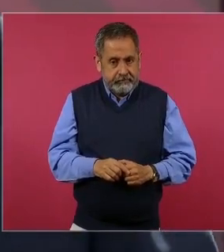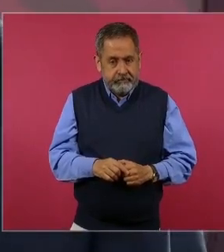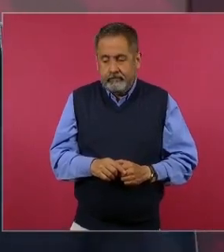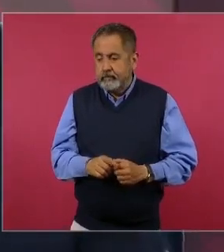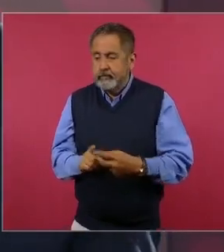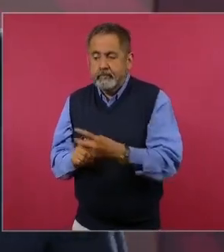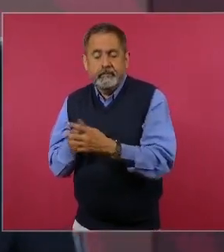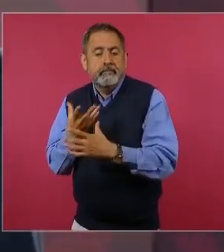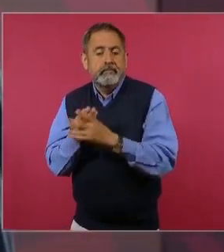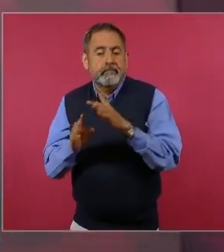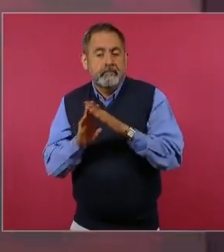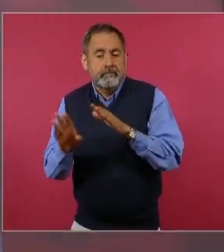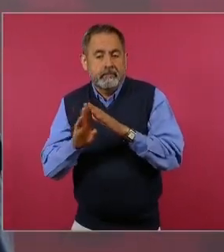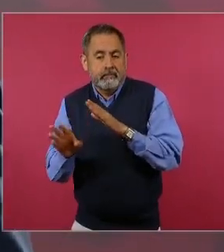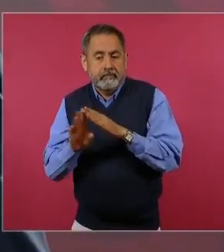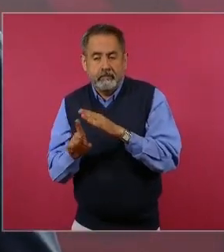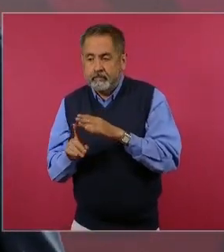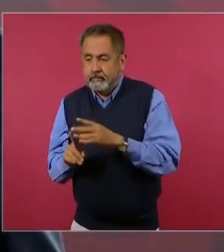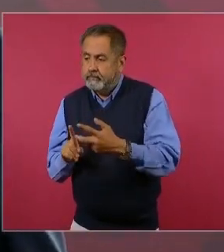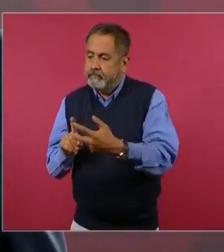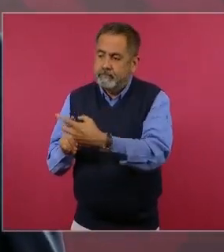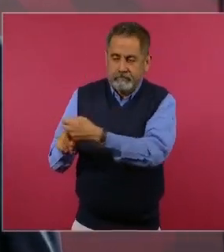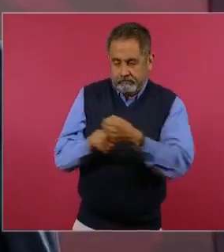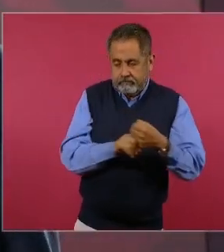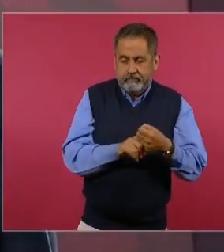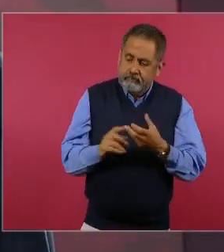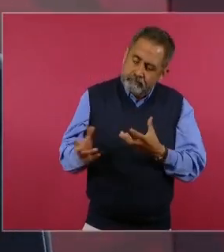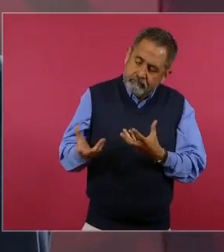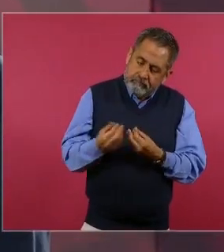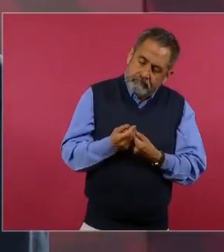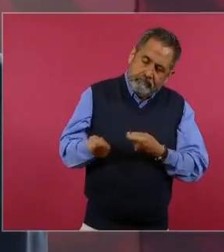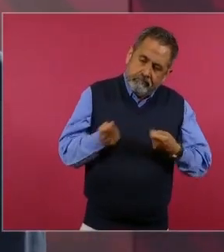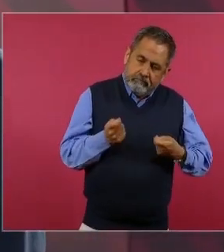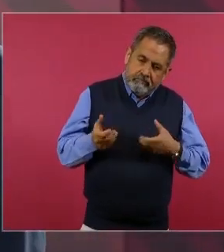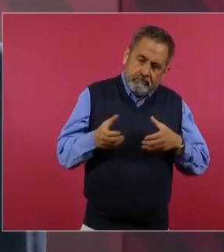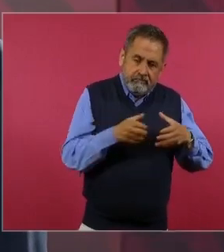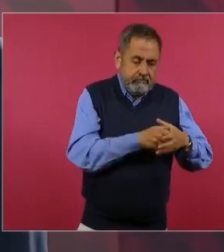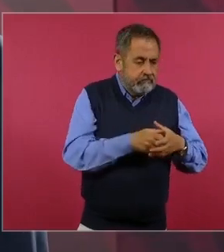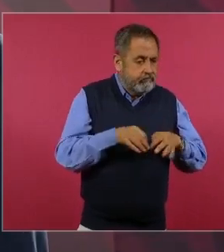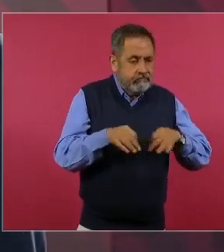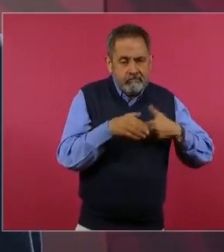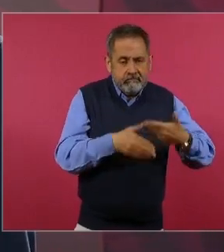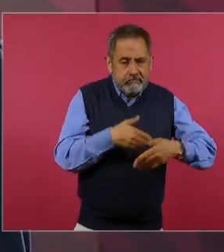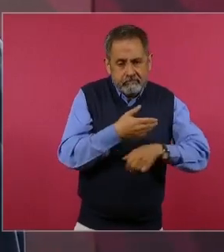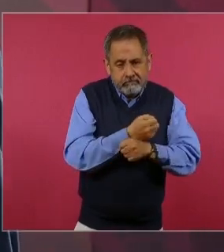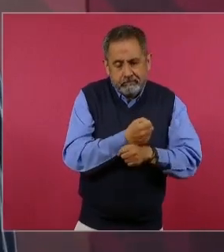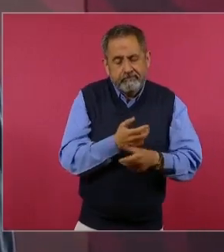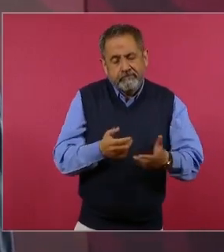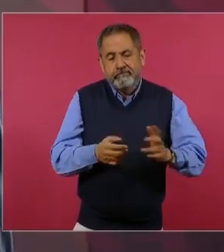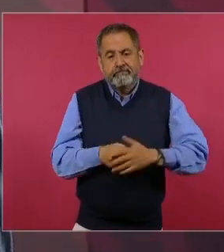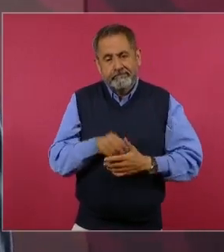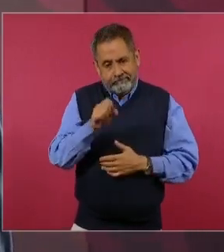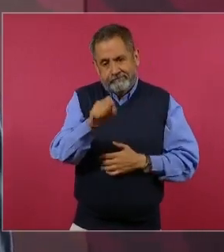de migrantes, o sea, el tráfico de personas.